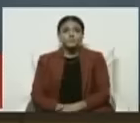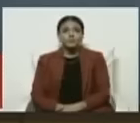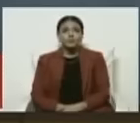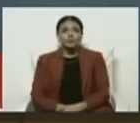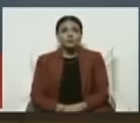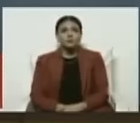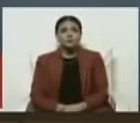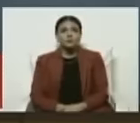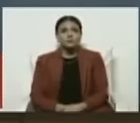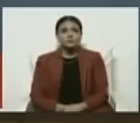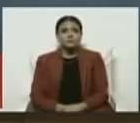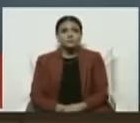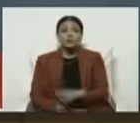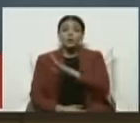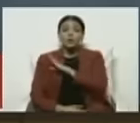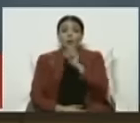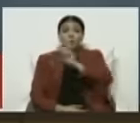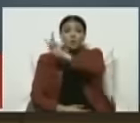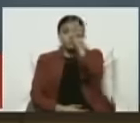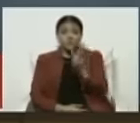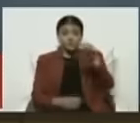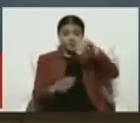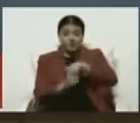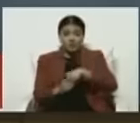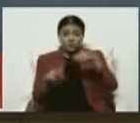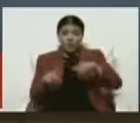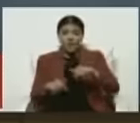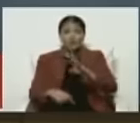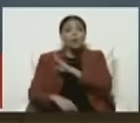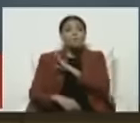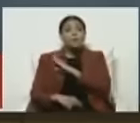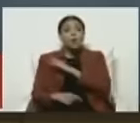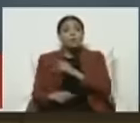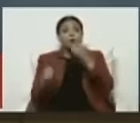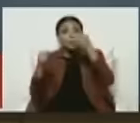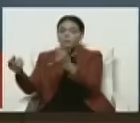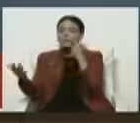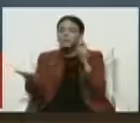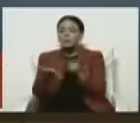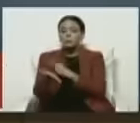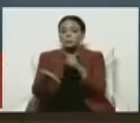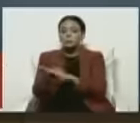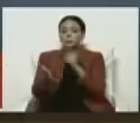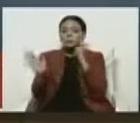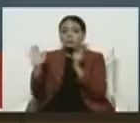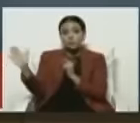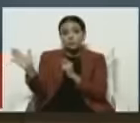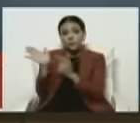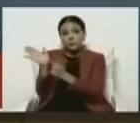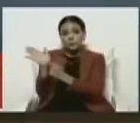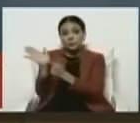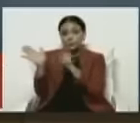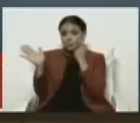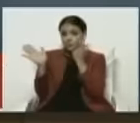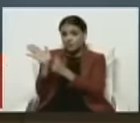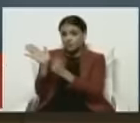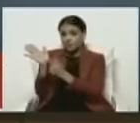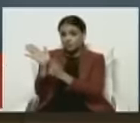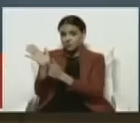de nacionalidad venezolana, vinculados a factores de la oposición, le mostraron a estas personas fotografiadas